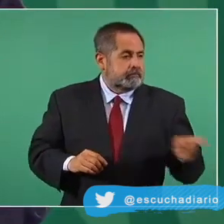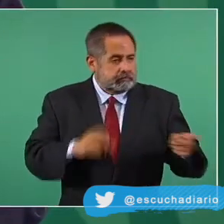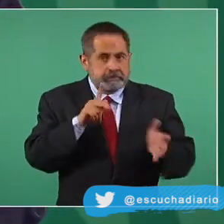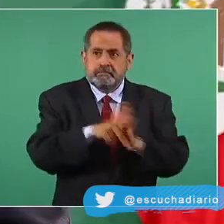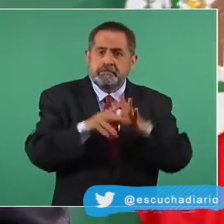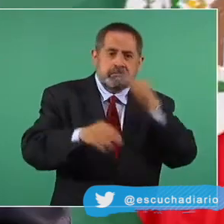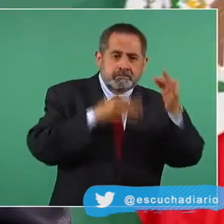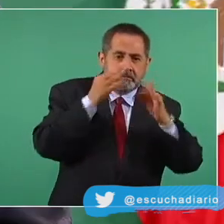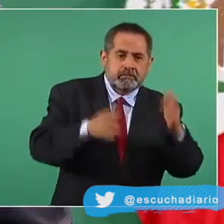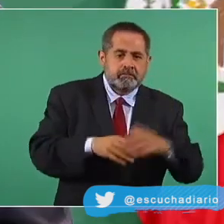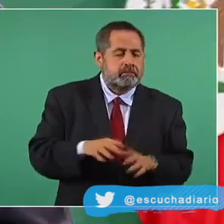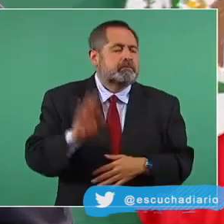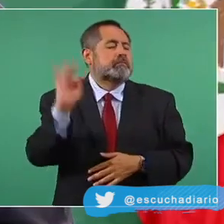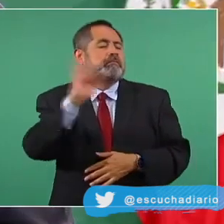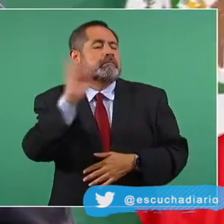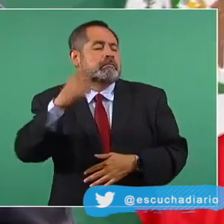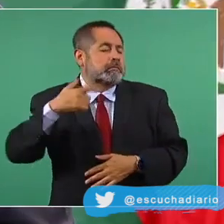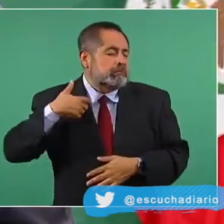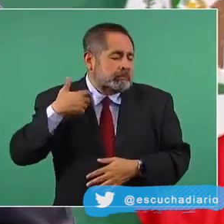Si yo gobernara Florida,